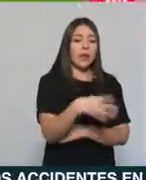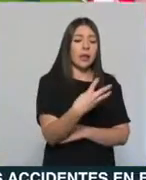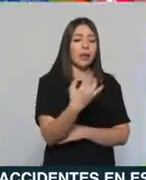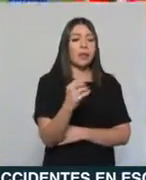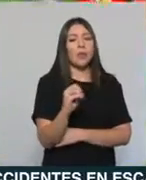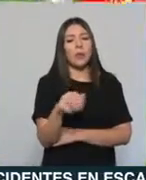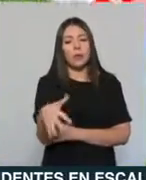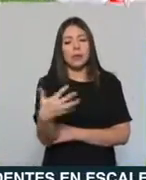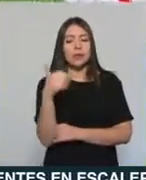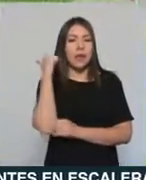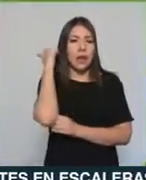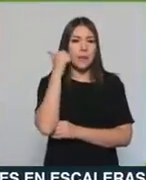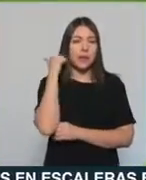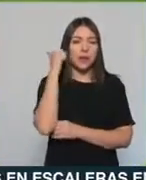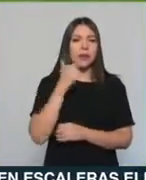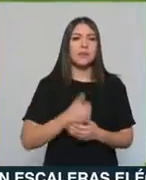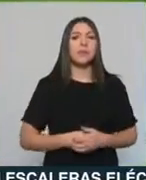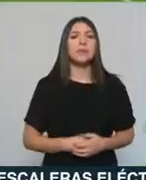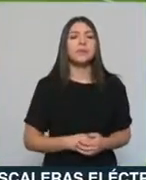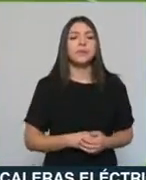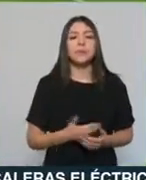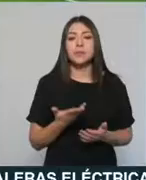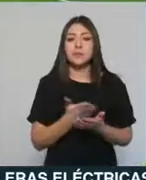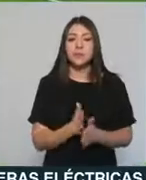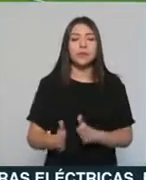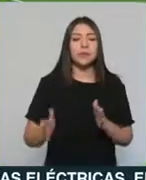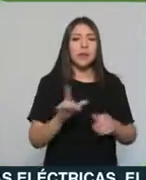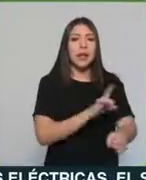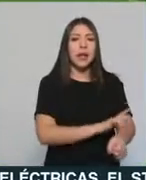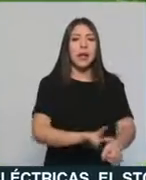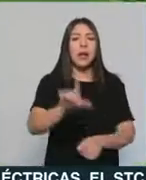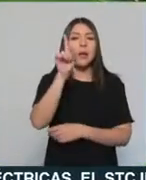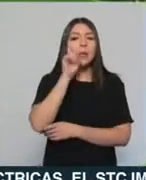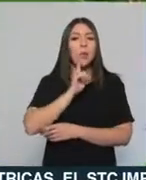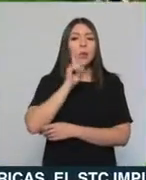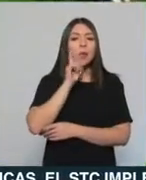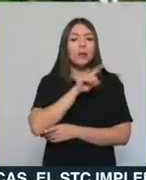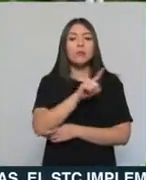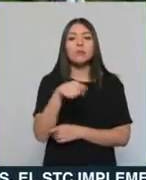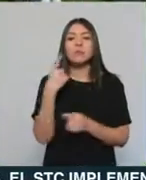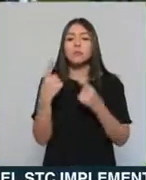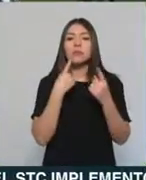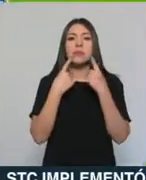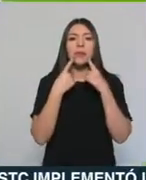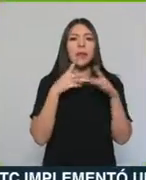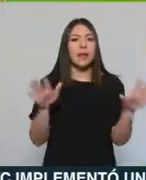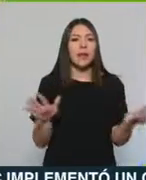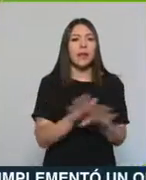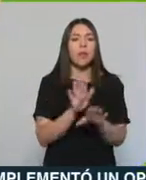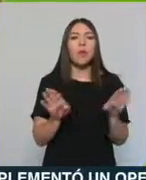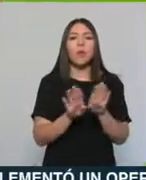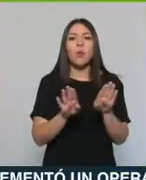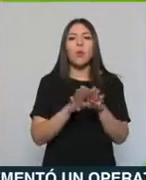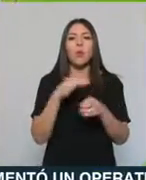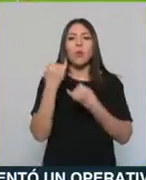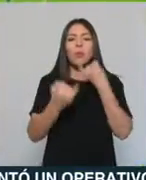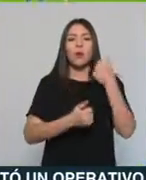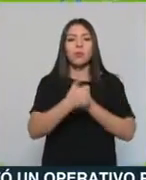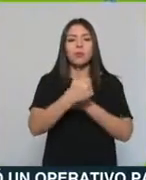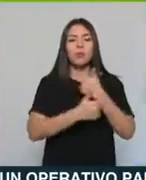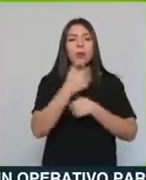14 o 15 de abril. En cuanto a la Liga Femenil MX, se determinó cambiar el formato de competencia para la